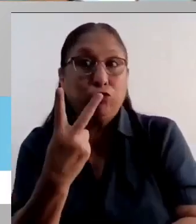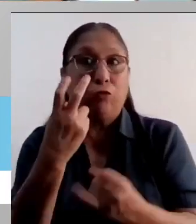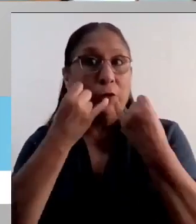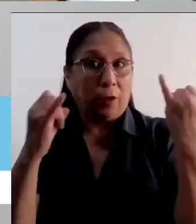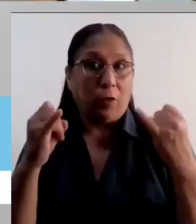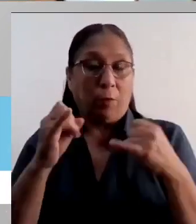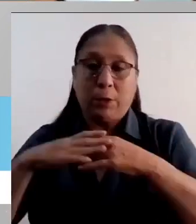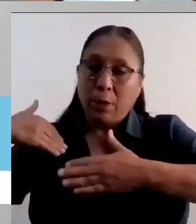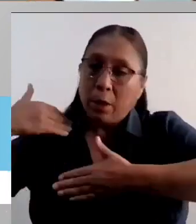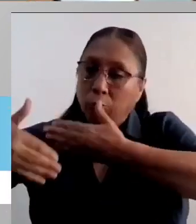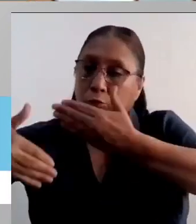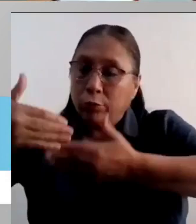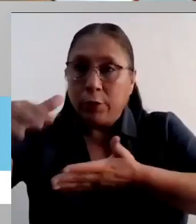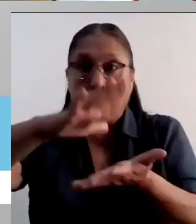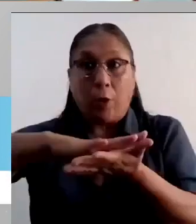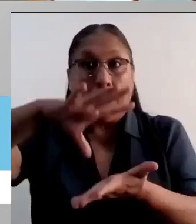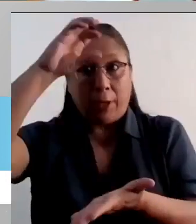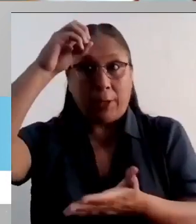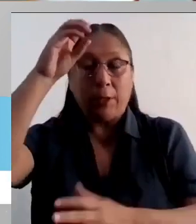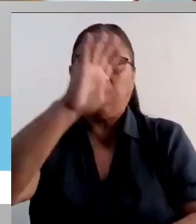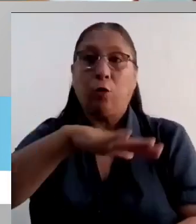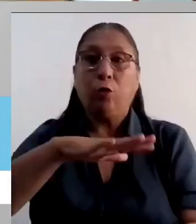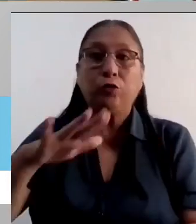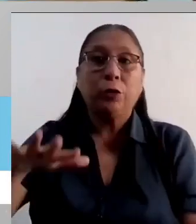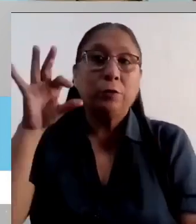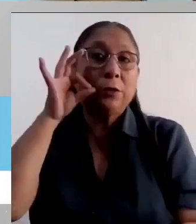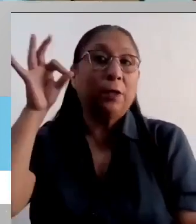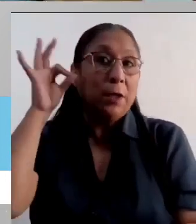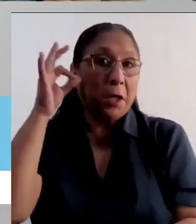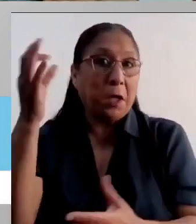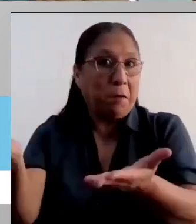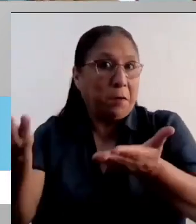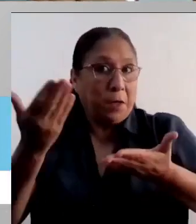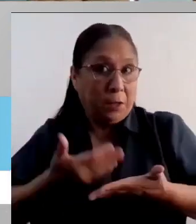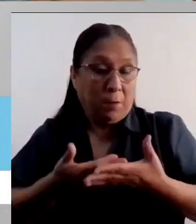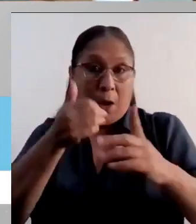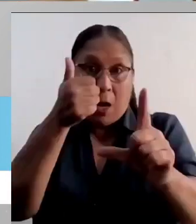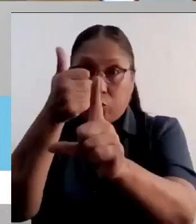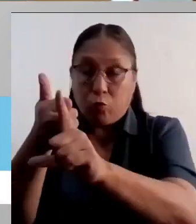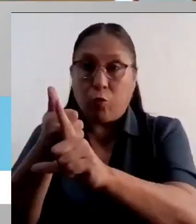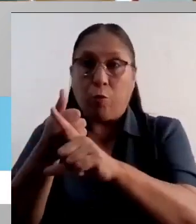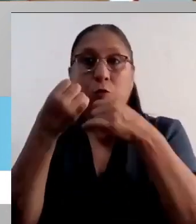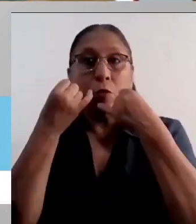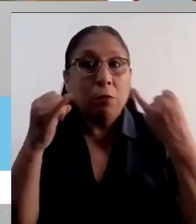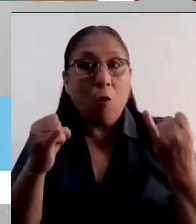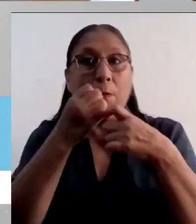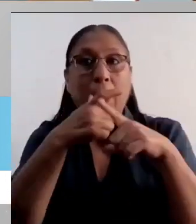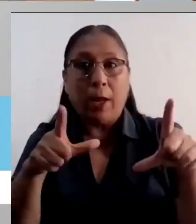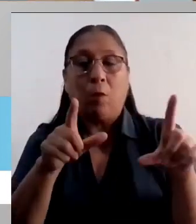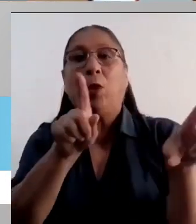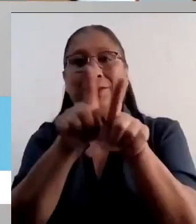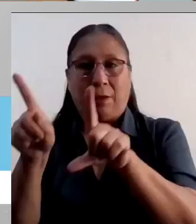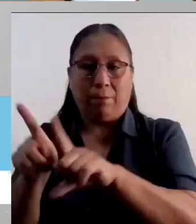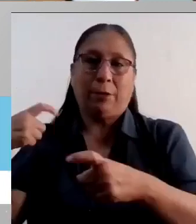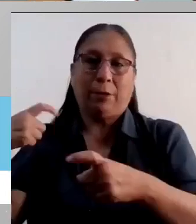de aprendizaje, los niños indígenas reciben la educación tanto en su propia lengua como en el